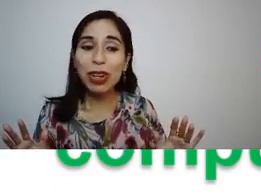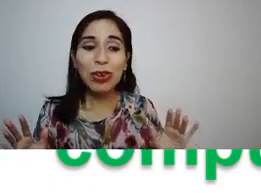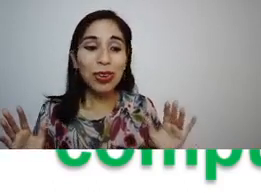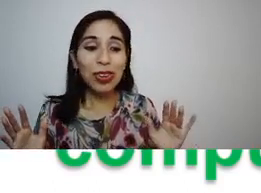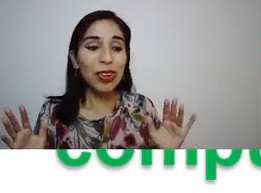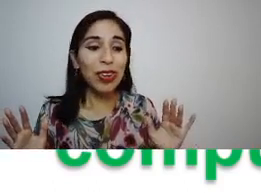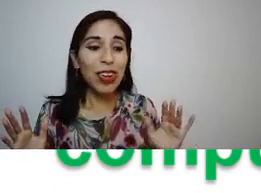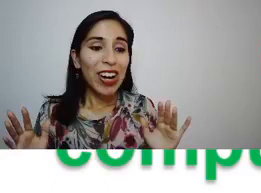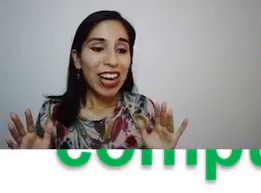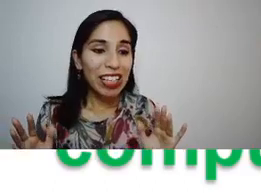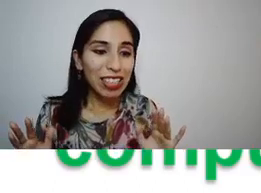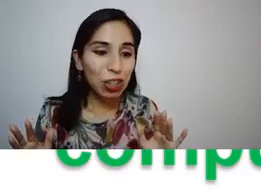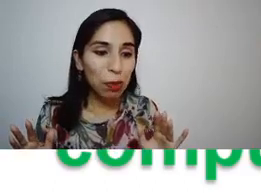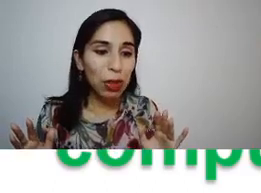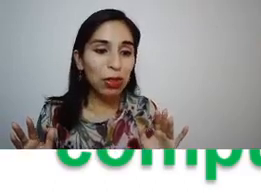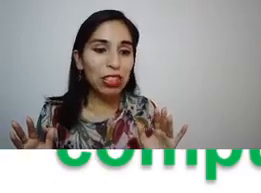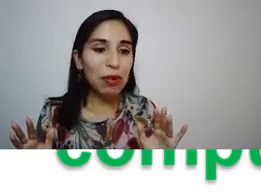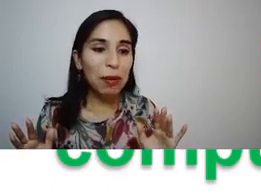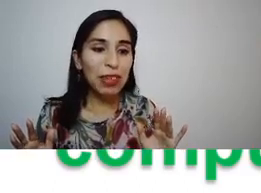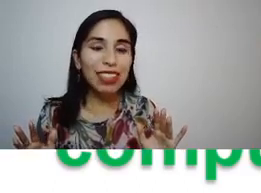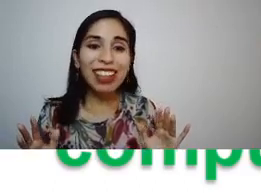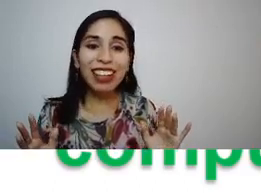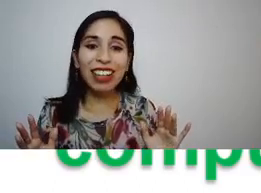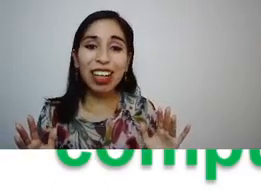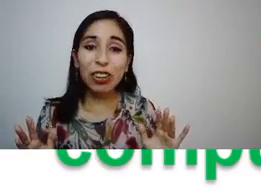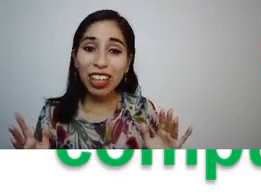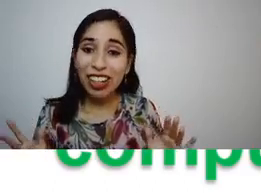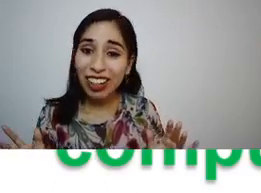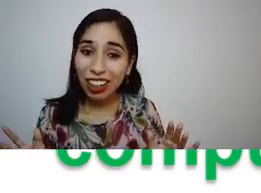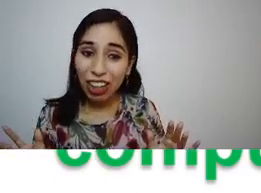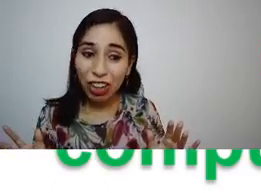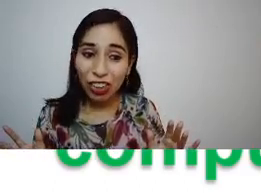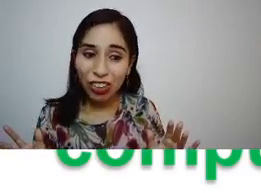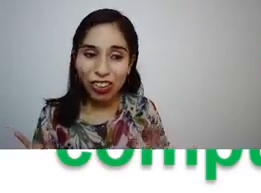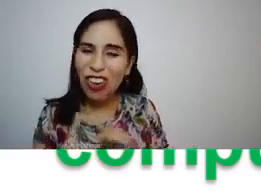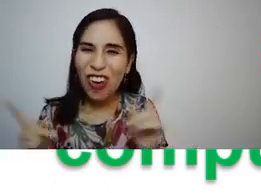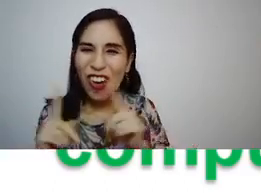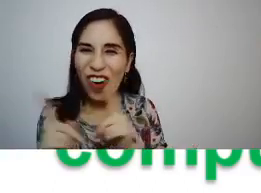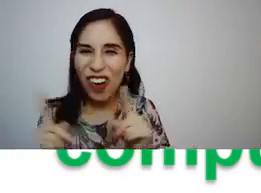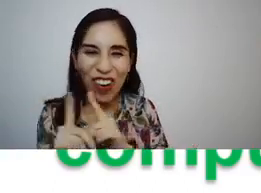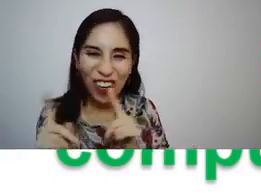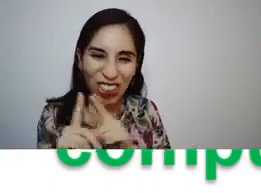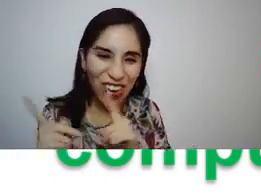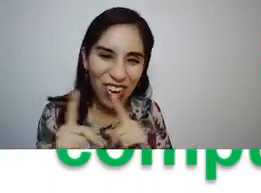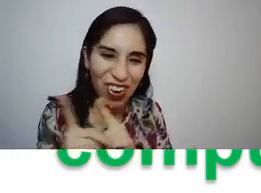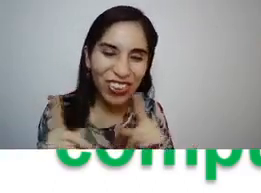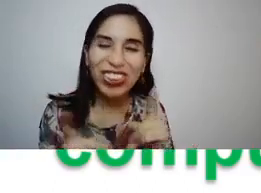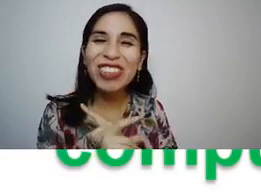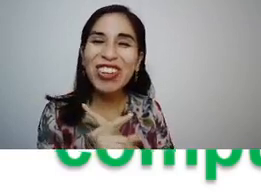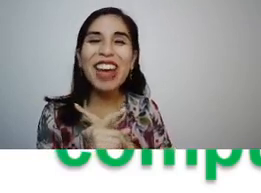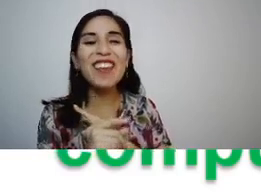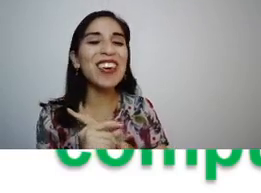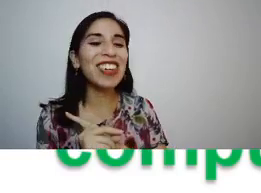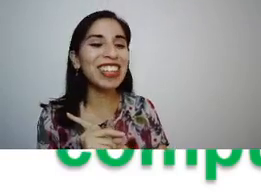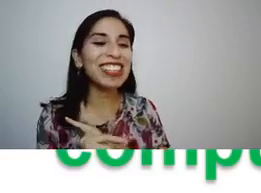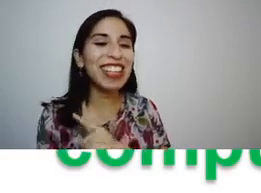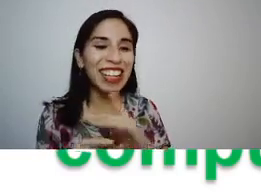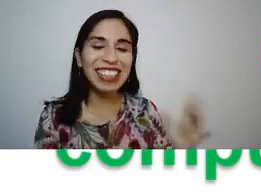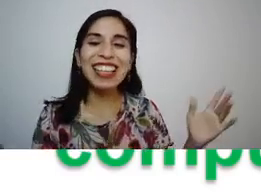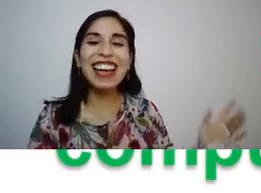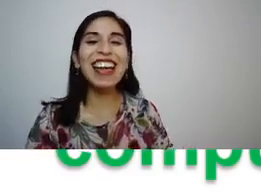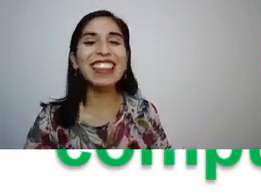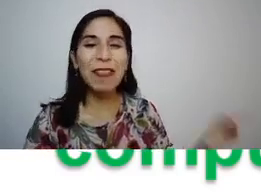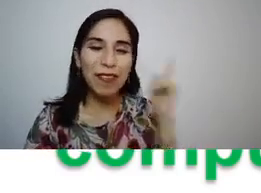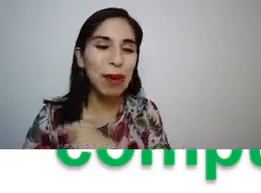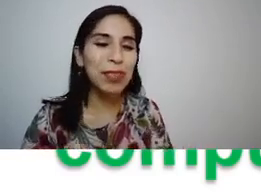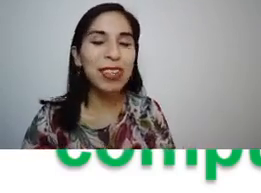hoy el señor pedro estado me dice recreo quieren recreo no no continuemos venirse